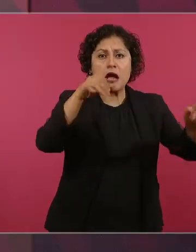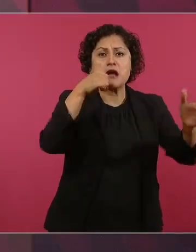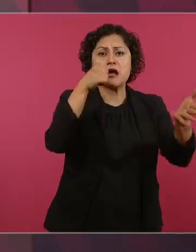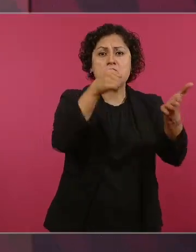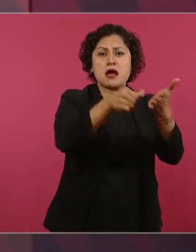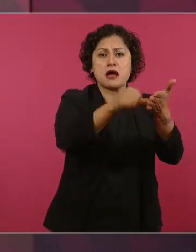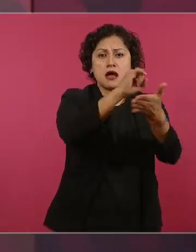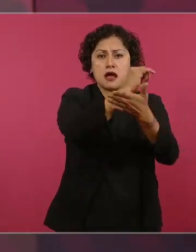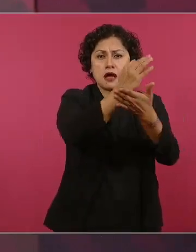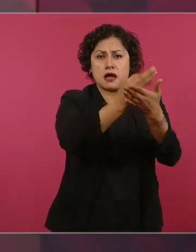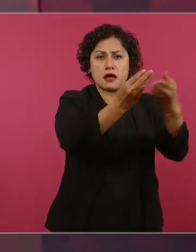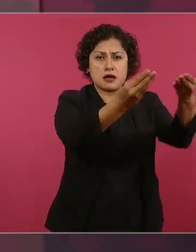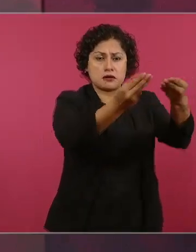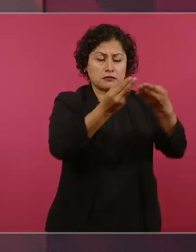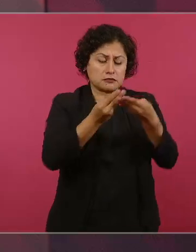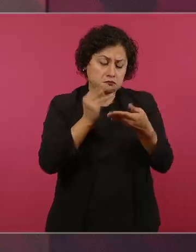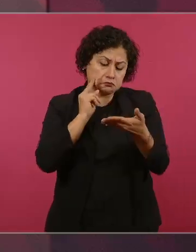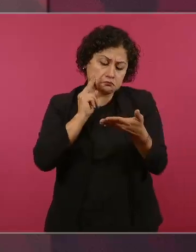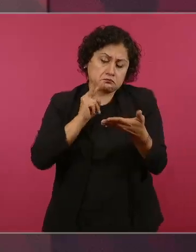por